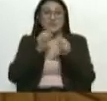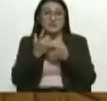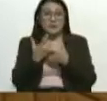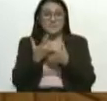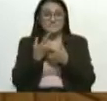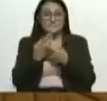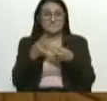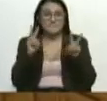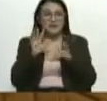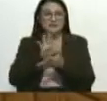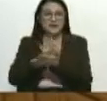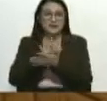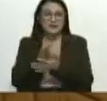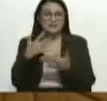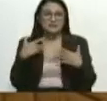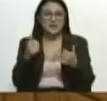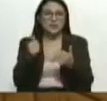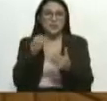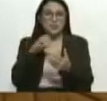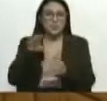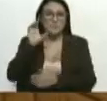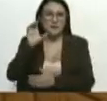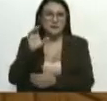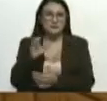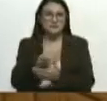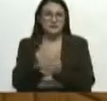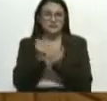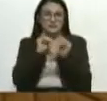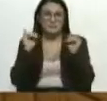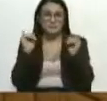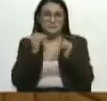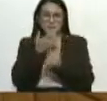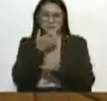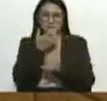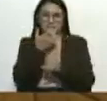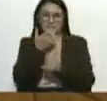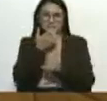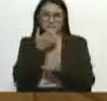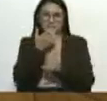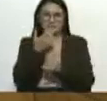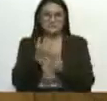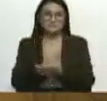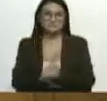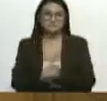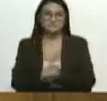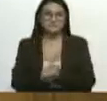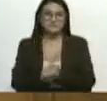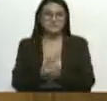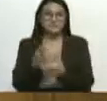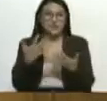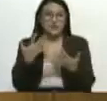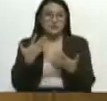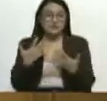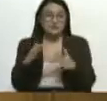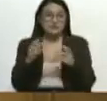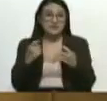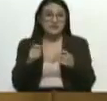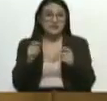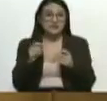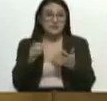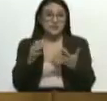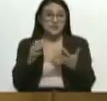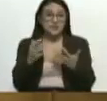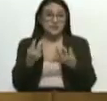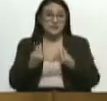la tranquilidad y la salud de una nación soberana que sencillamente estaba tratando de sobrevivir y de